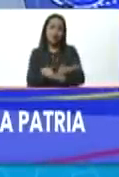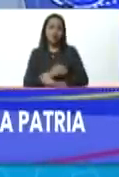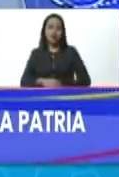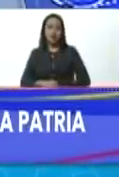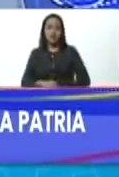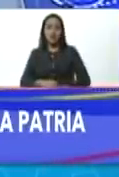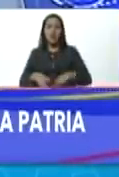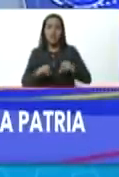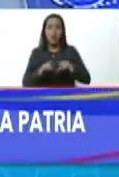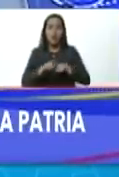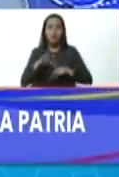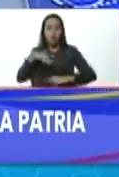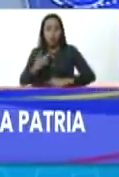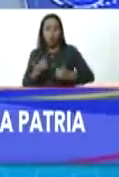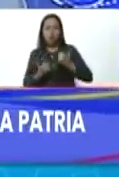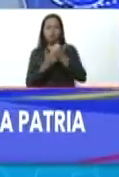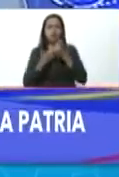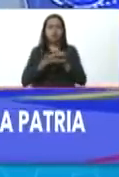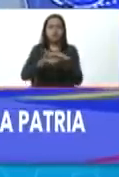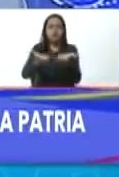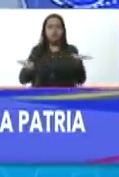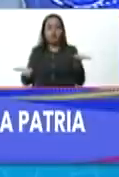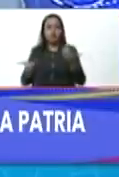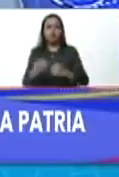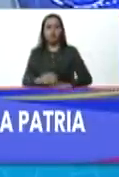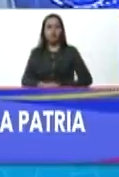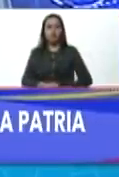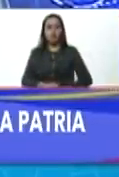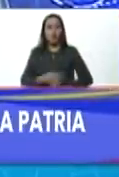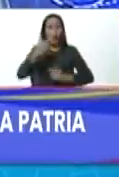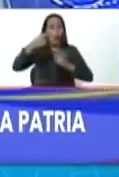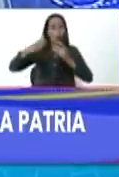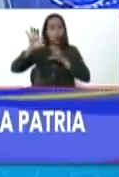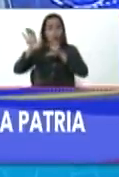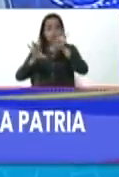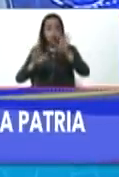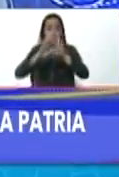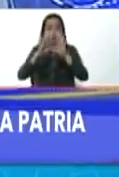y es capaz de brindar solidaridad y apoyo a otros pueblos del mundo.